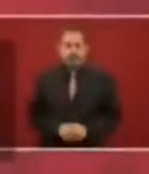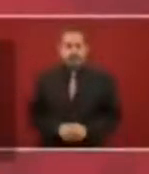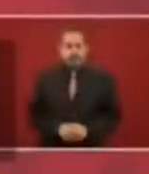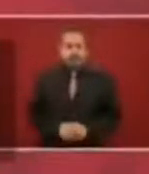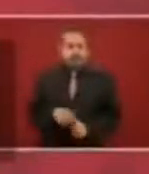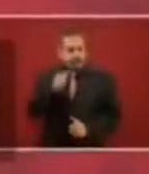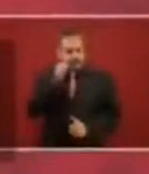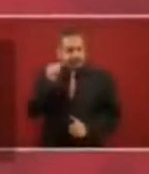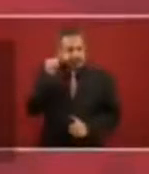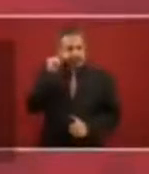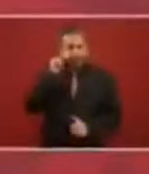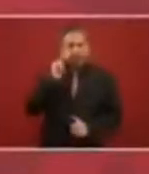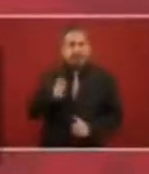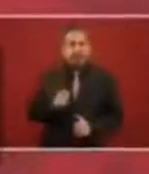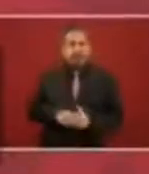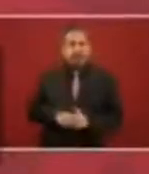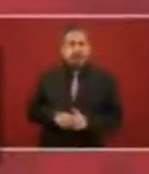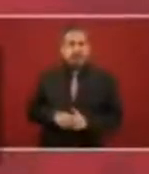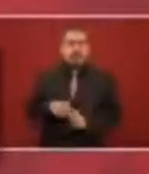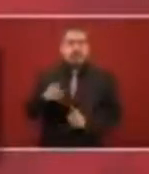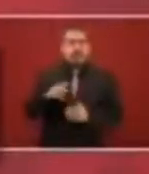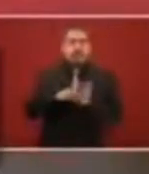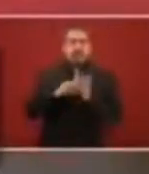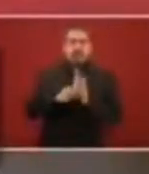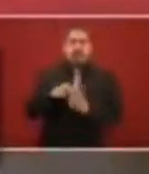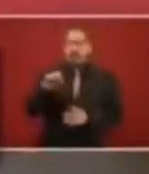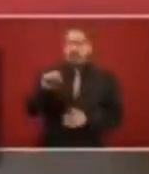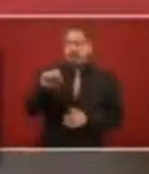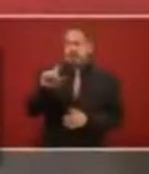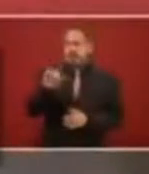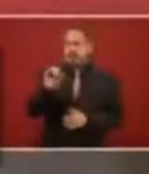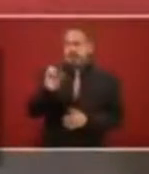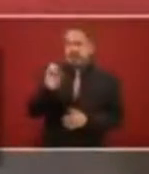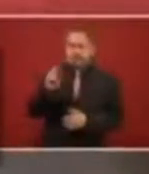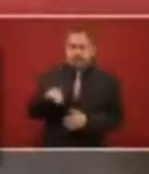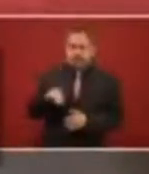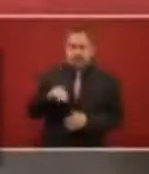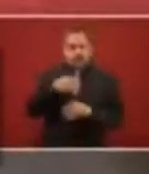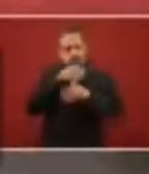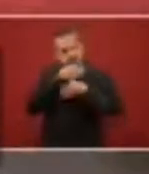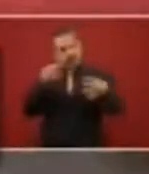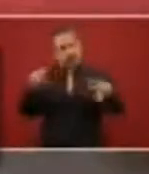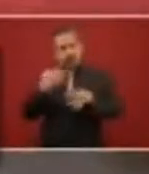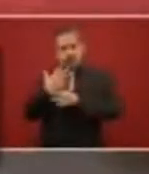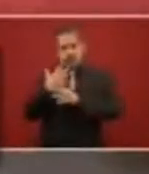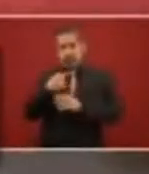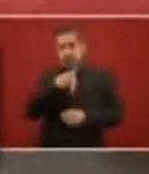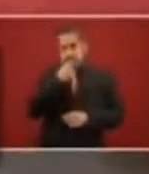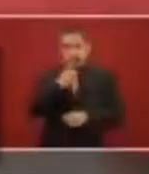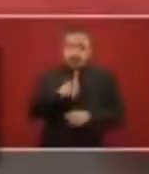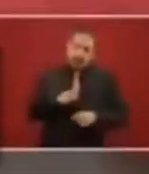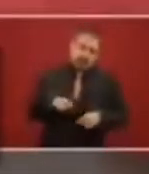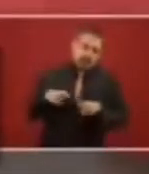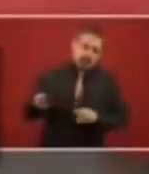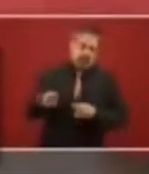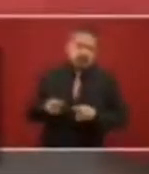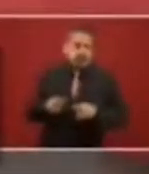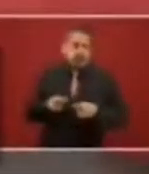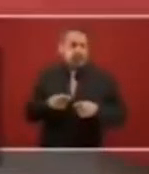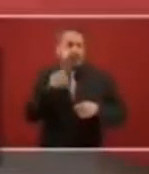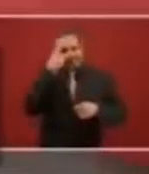ayer el ingeniero slim informó que va a entregar equipo